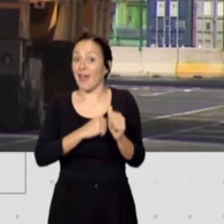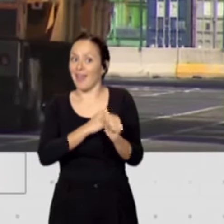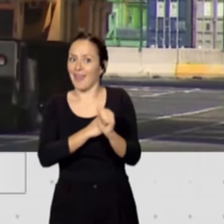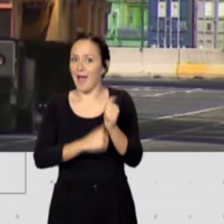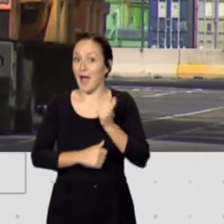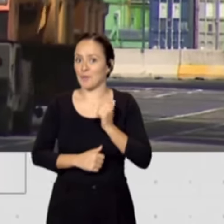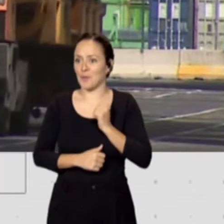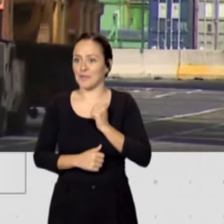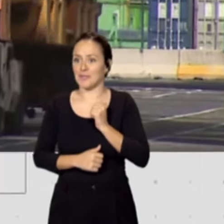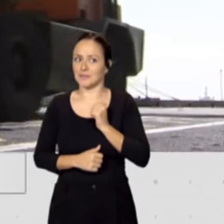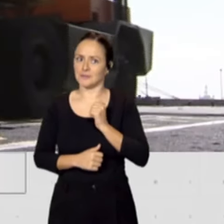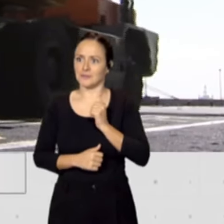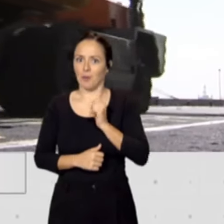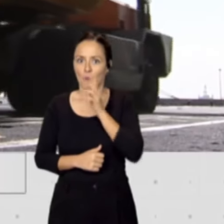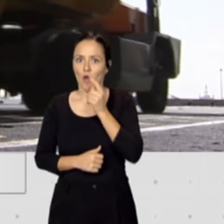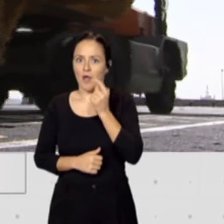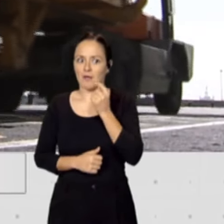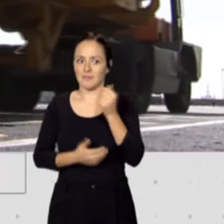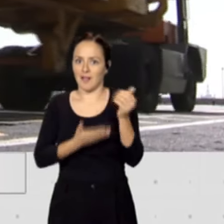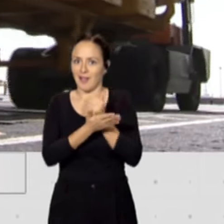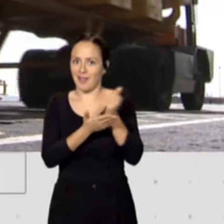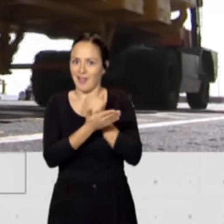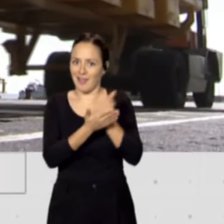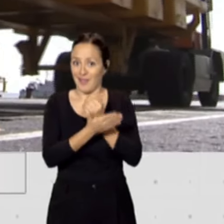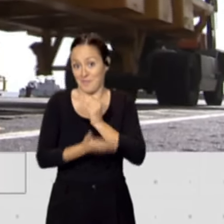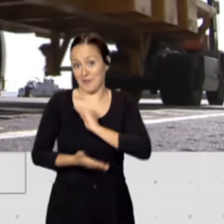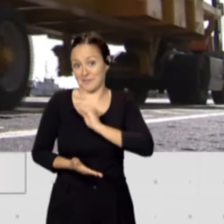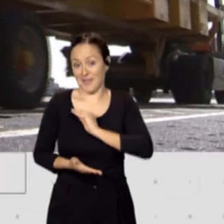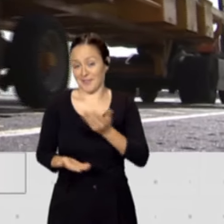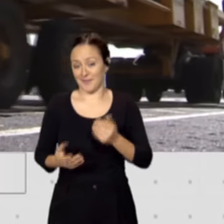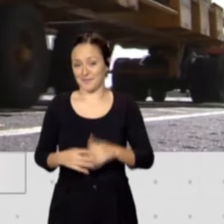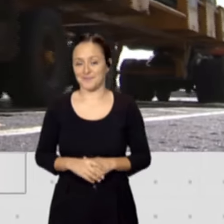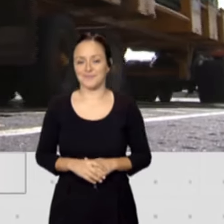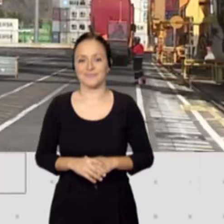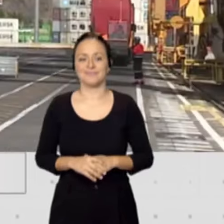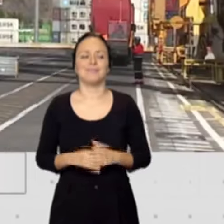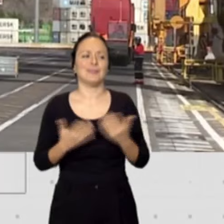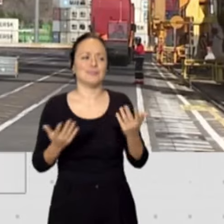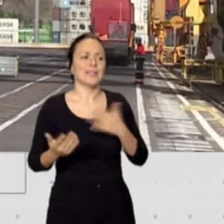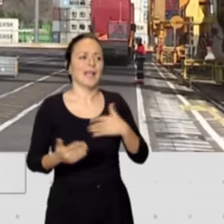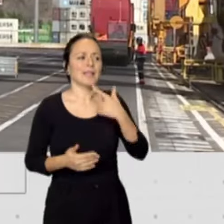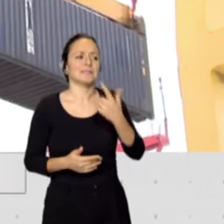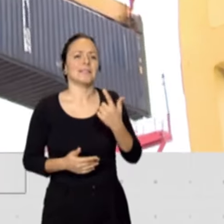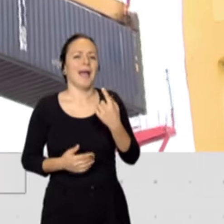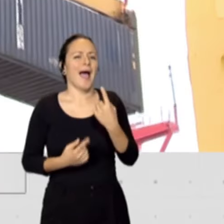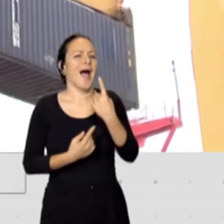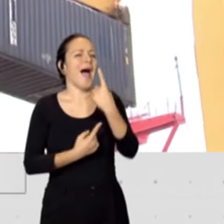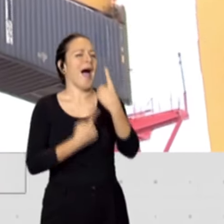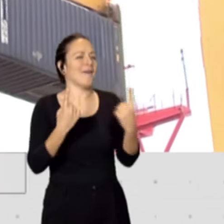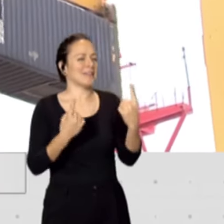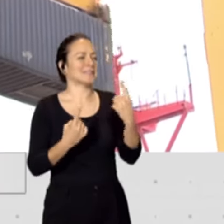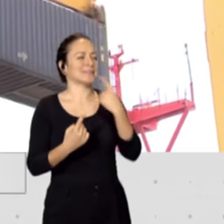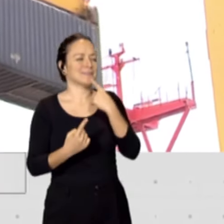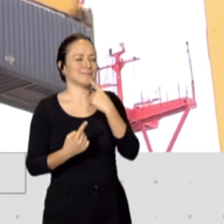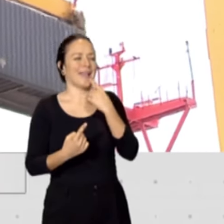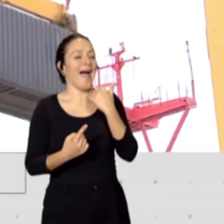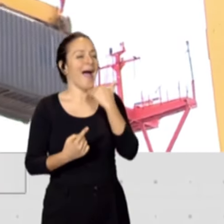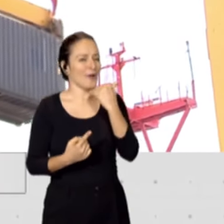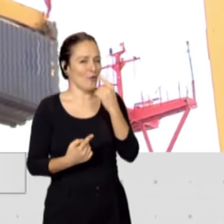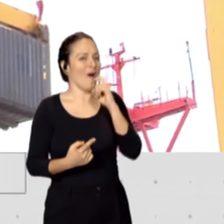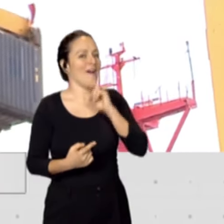tentación porque ganan mucho dinero en la operación de de cometerlo O sea que hay algunos signos que ya a ustedes les alertan por las condiciones del